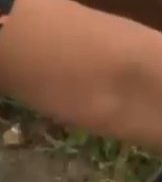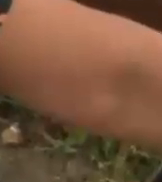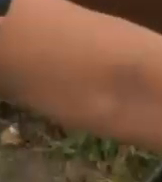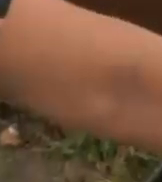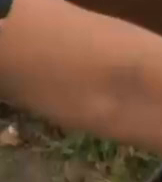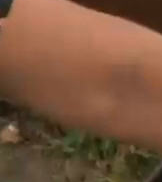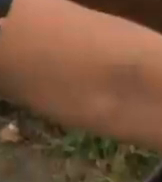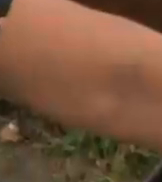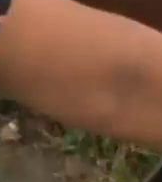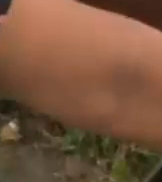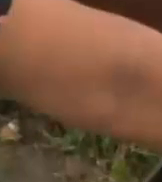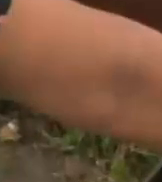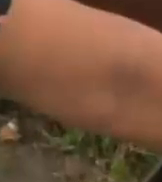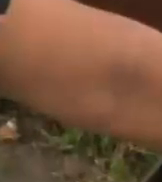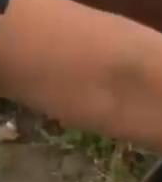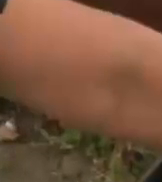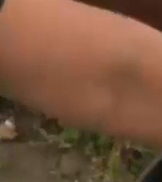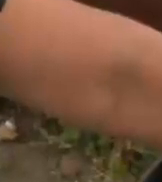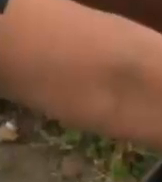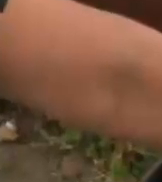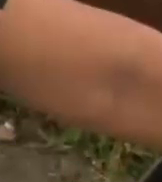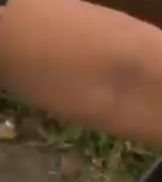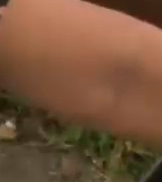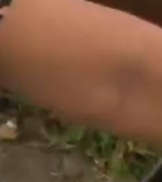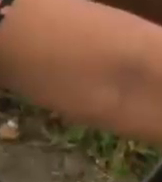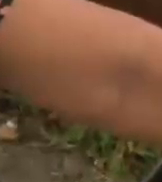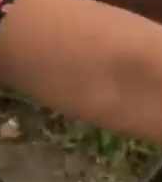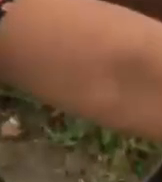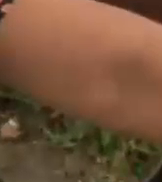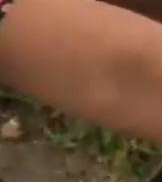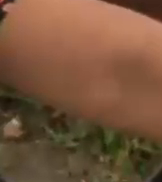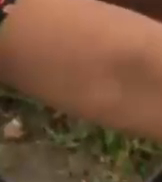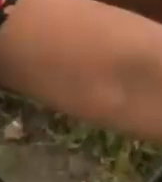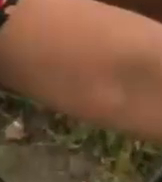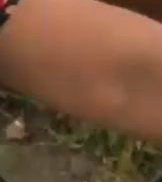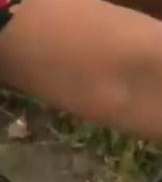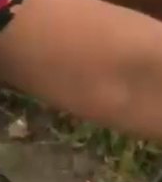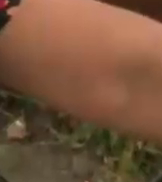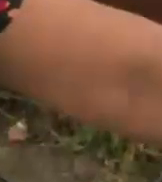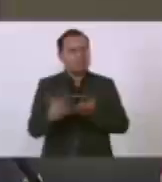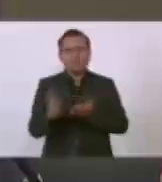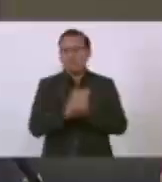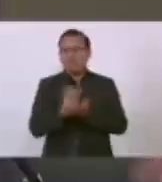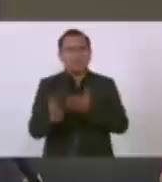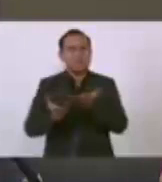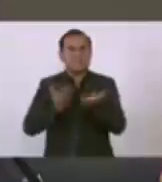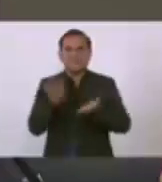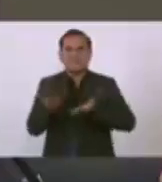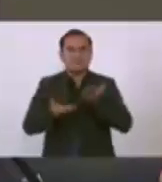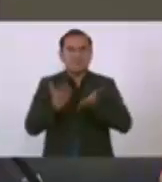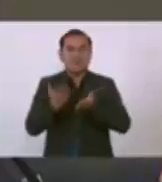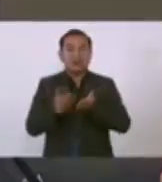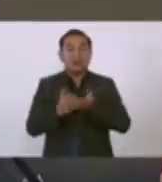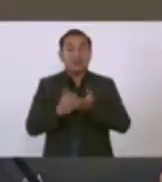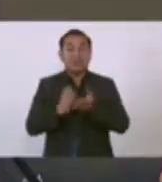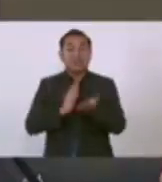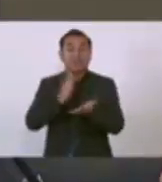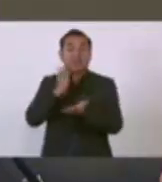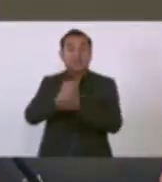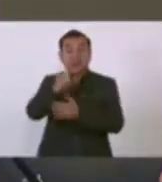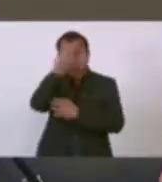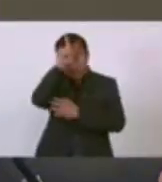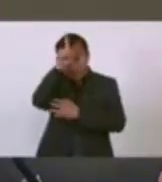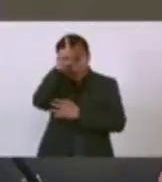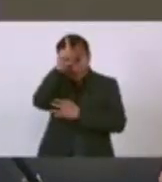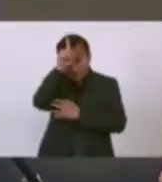y tengo hijos estudiando yo soy la que llevo el alimento a mi hogar la decisión de poner en cuarentena el salvador